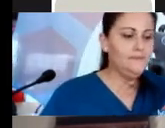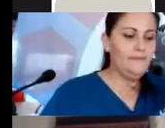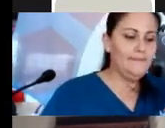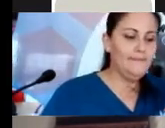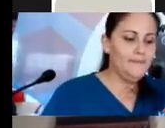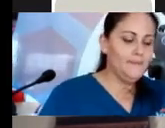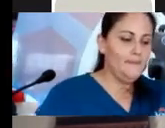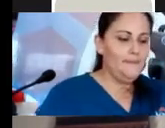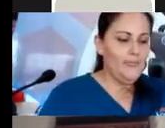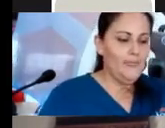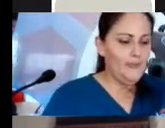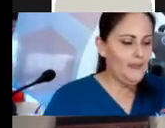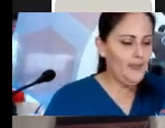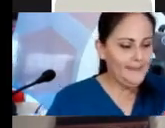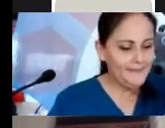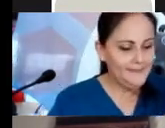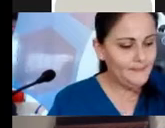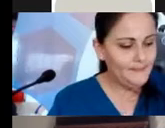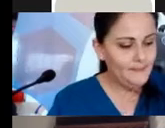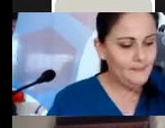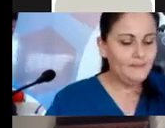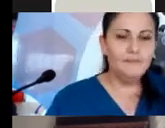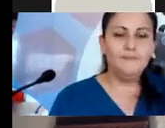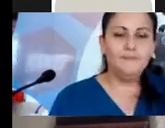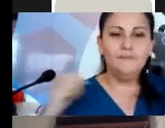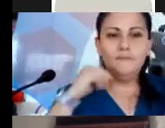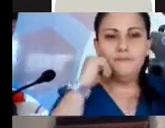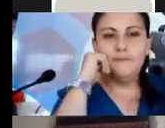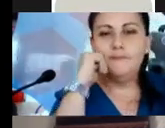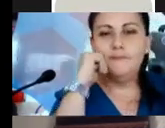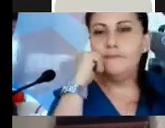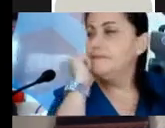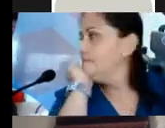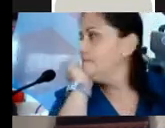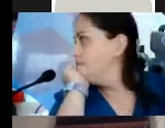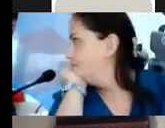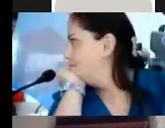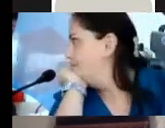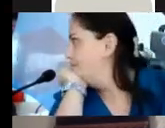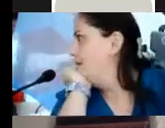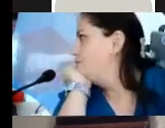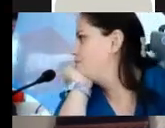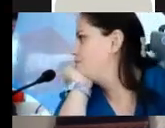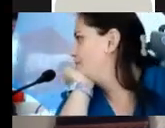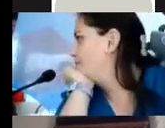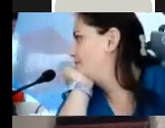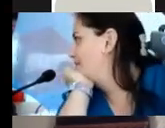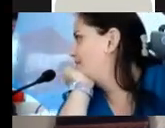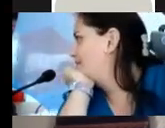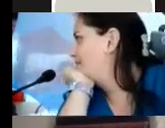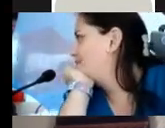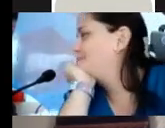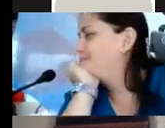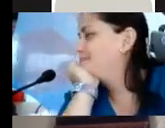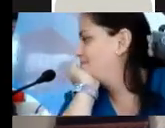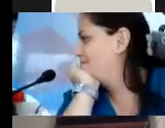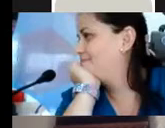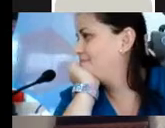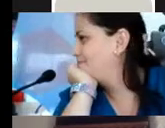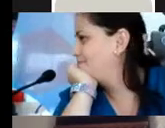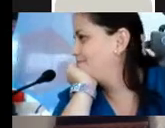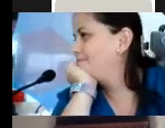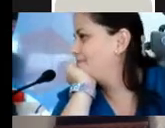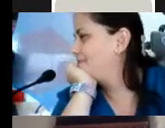una distribución equitativa. Hablamos también, perdón, antes que paso a la distribución equitativa, hablamos también de una reclinación fija. No